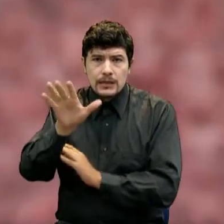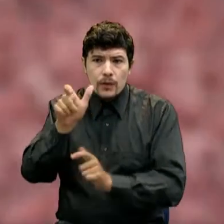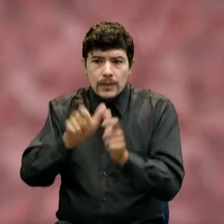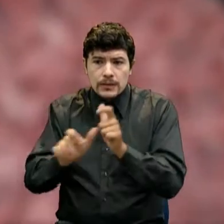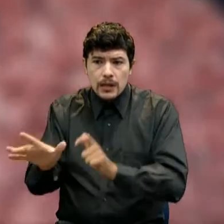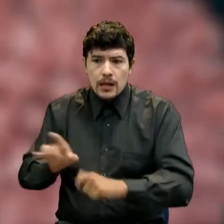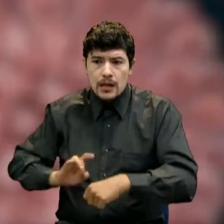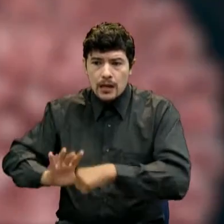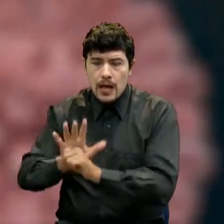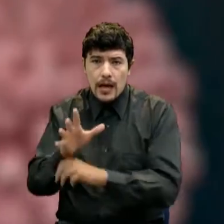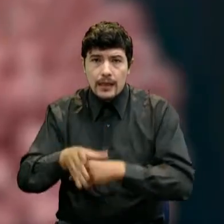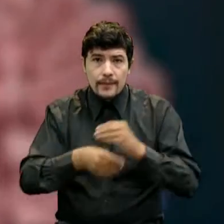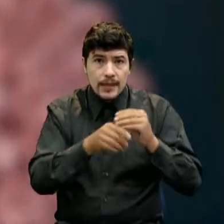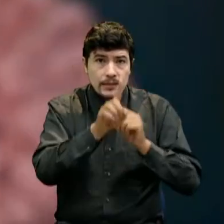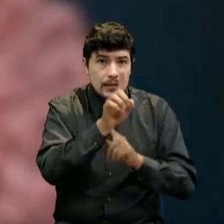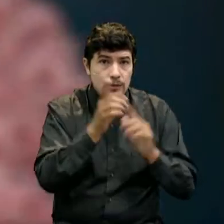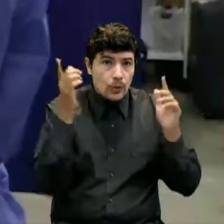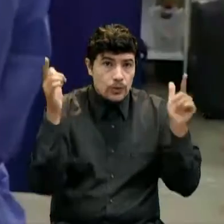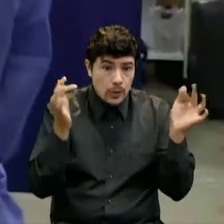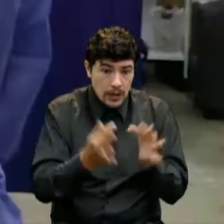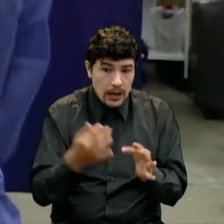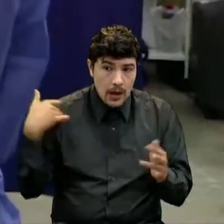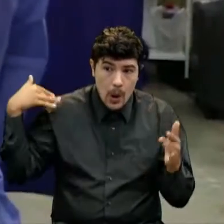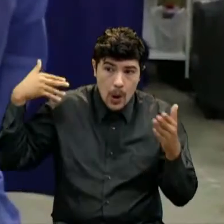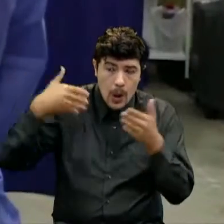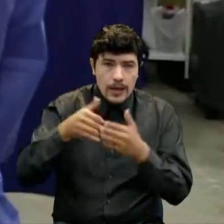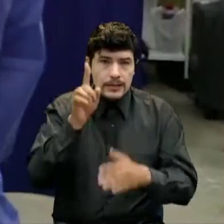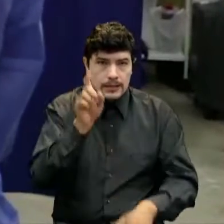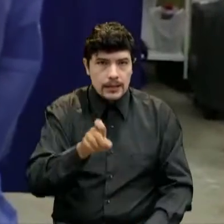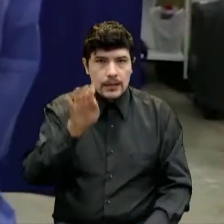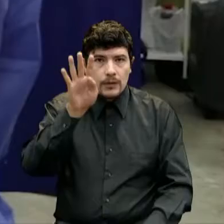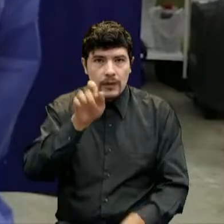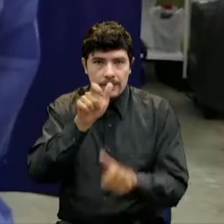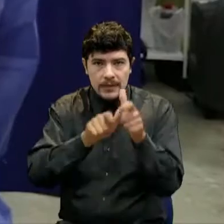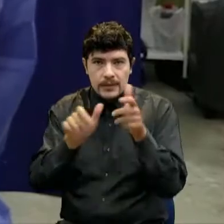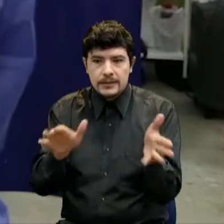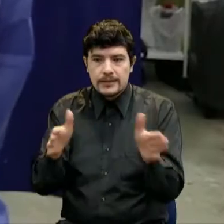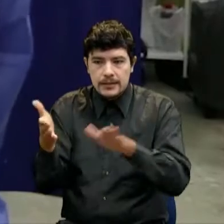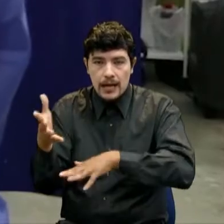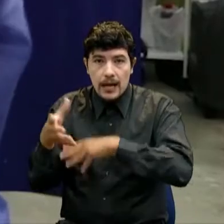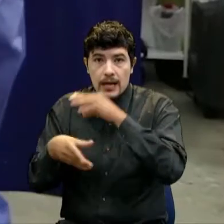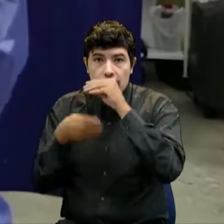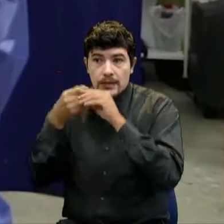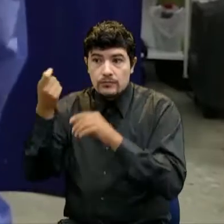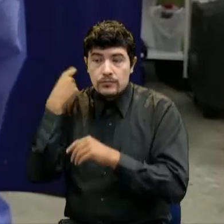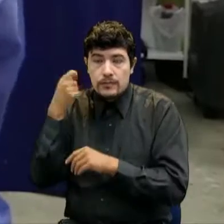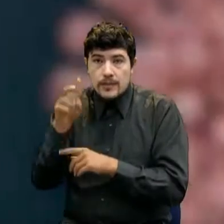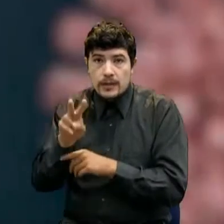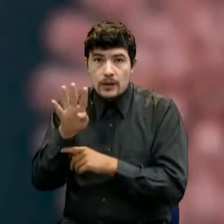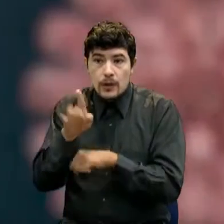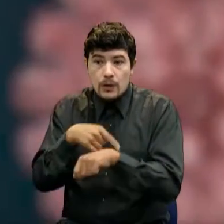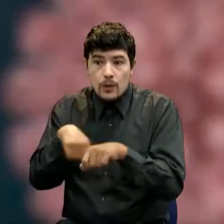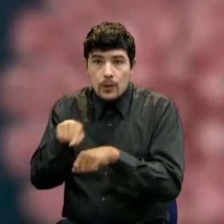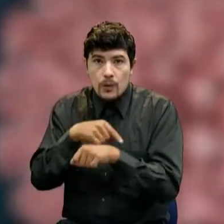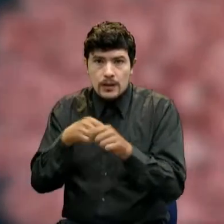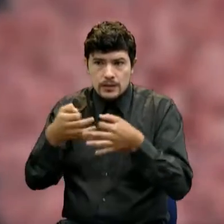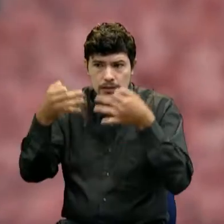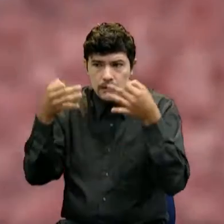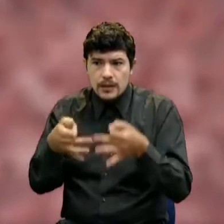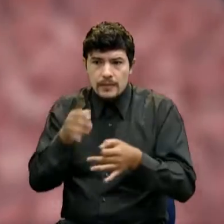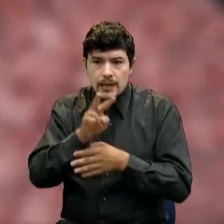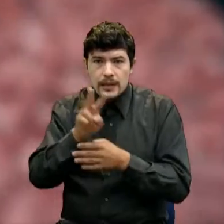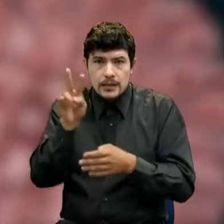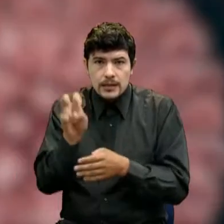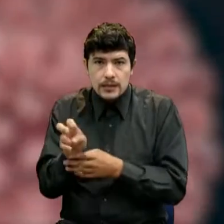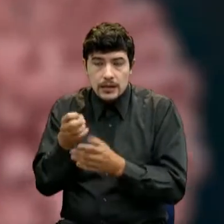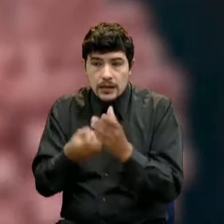y 69 muertes a causa del virus. El reporte también da cuenta de que en las últimas 24 horas se confirmaron 27 nuevos